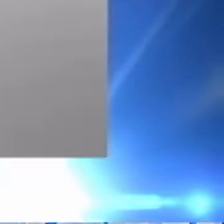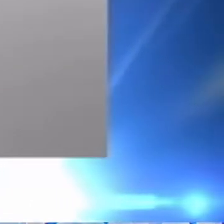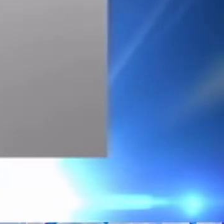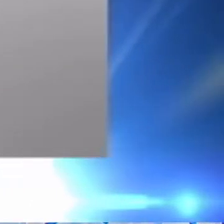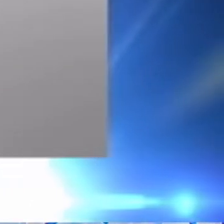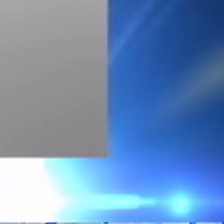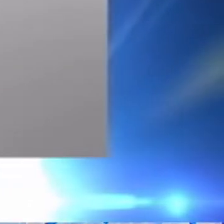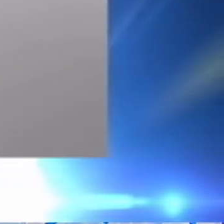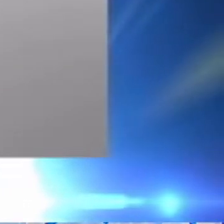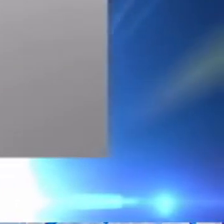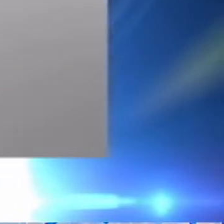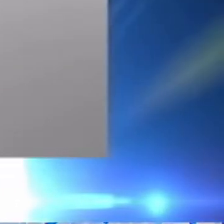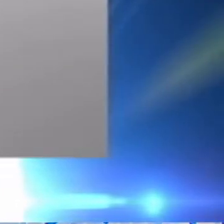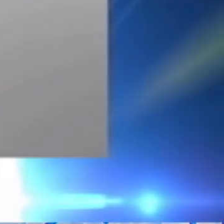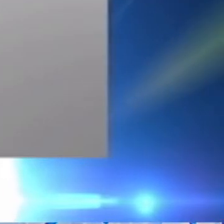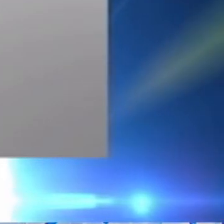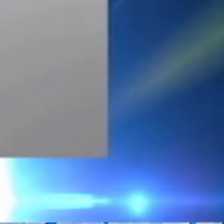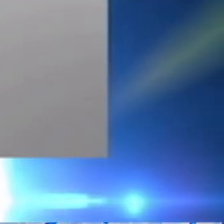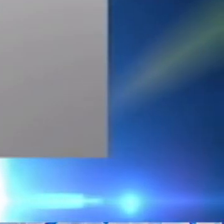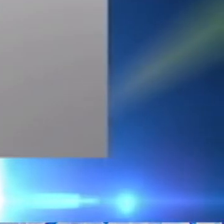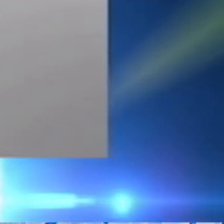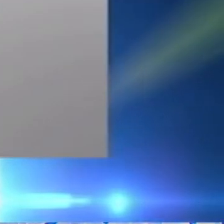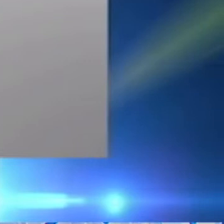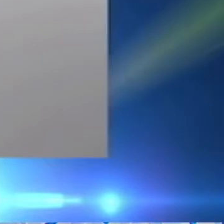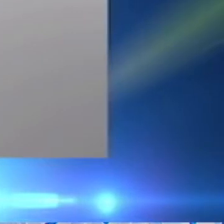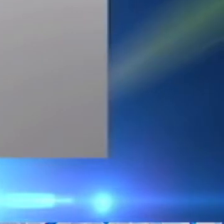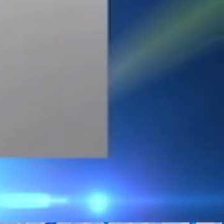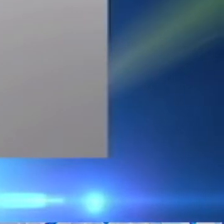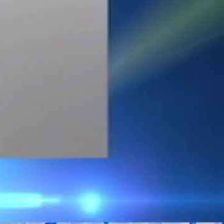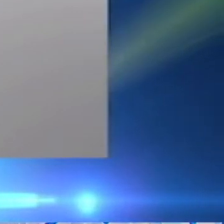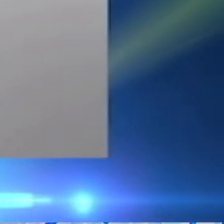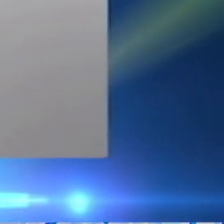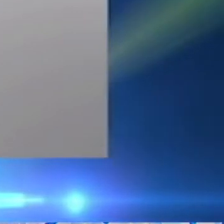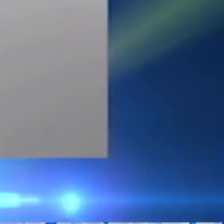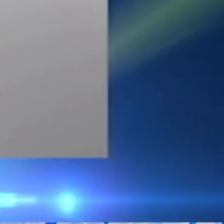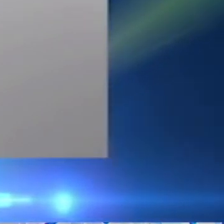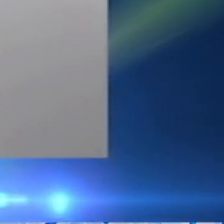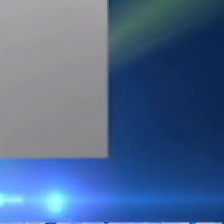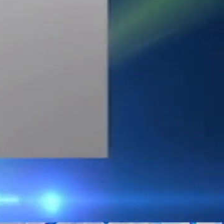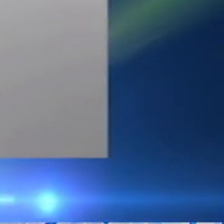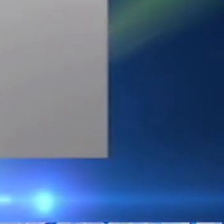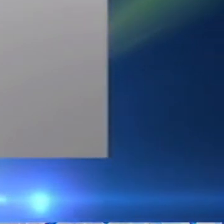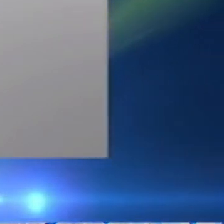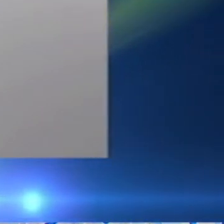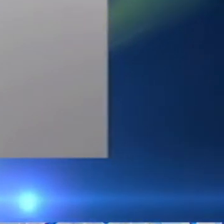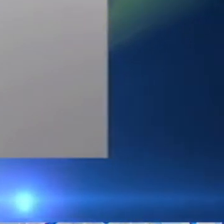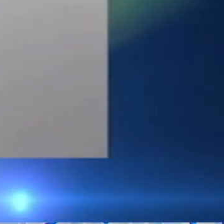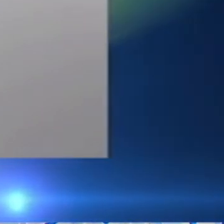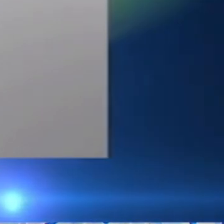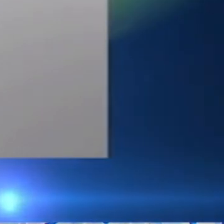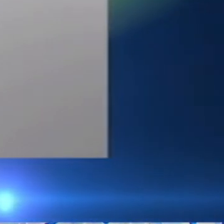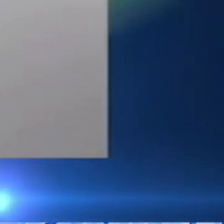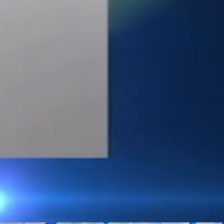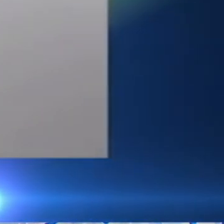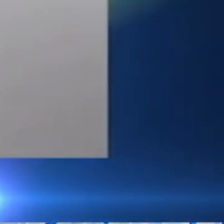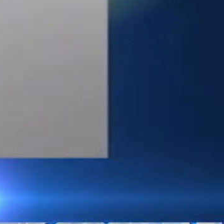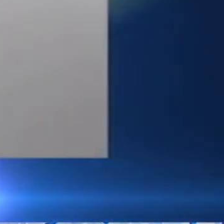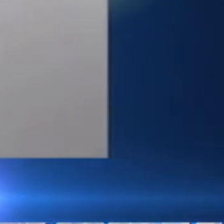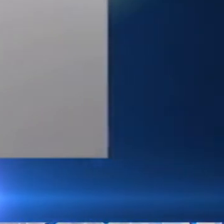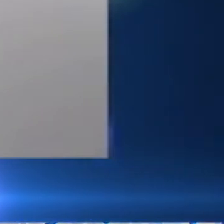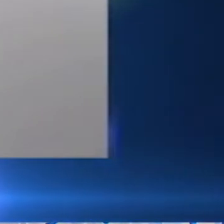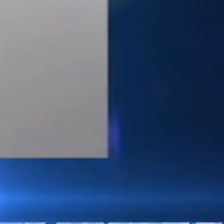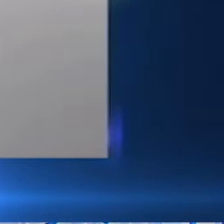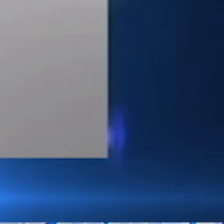Bueno, mientras ya tenemos la pregunta, bueno, tenemos la pregunta de WhatsApp. Doctora Marlene. ¿Cuál es el plazo límite que debemos